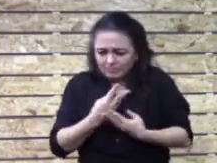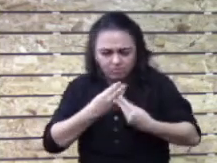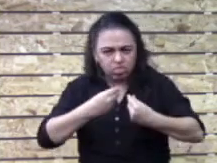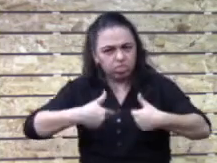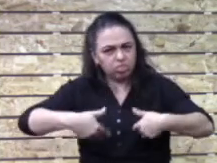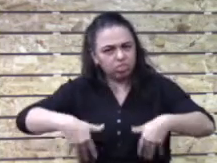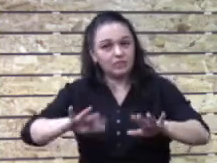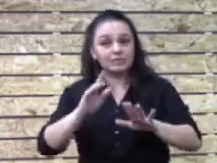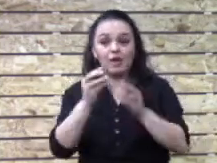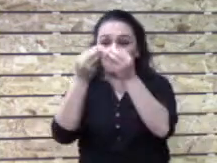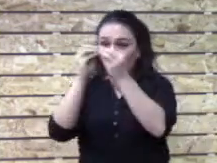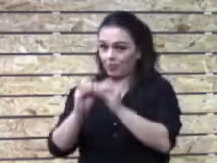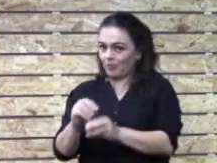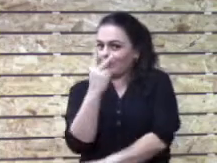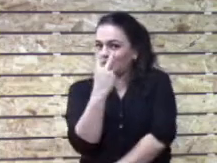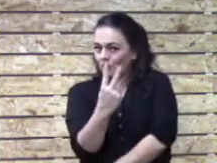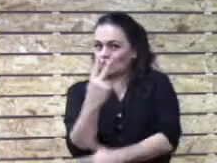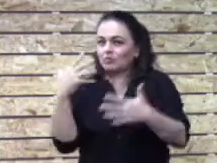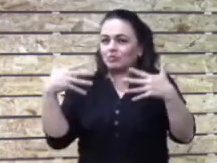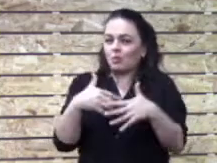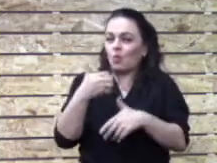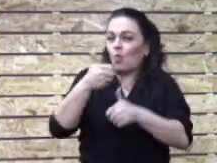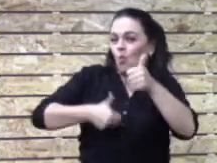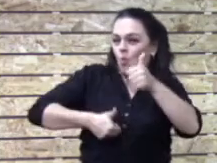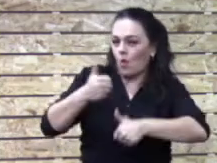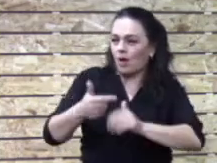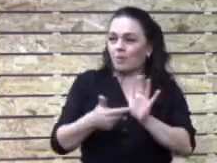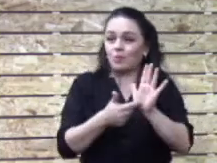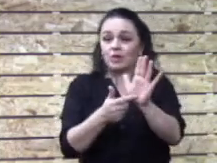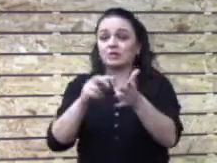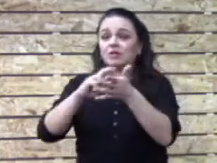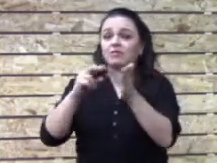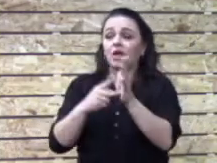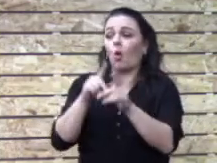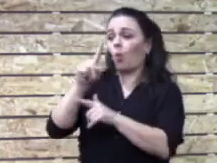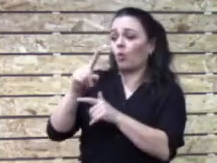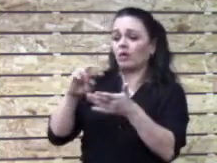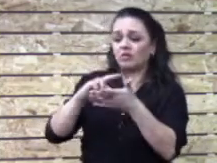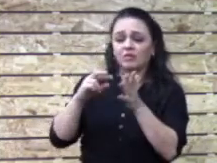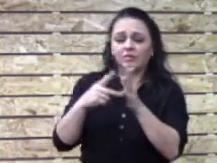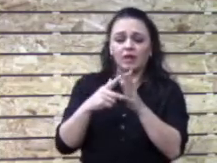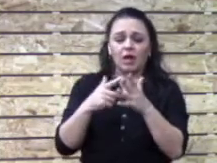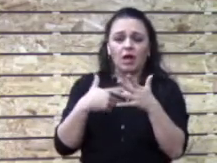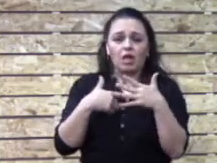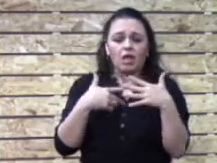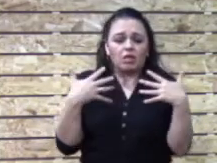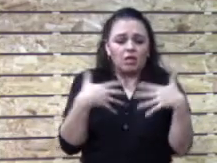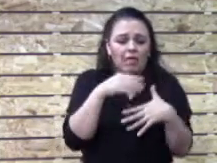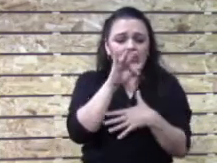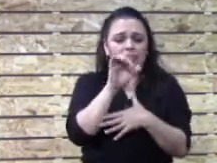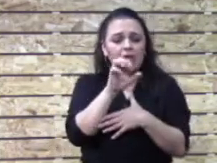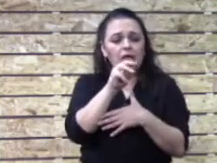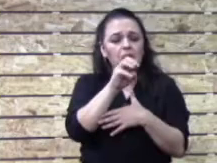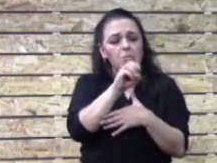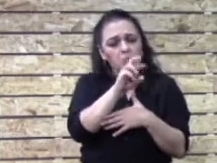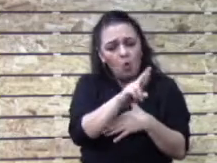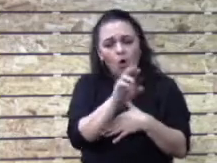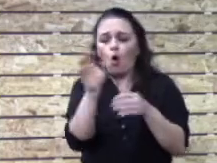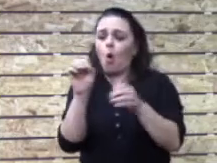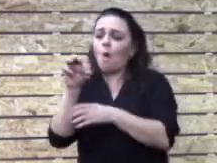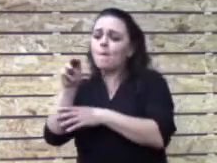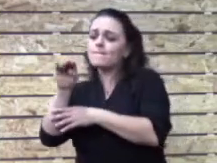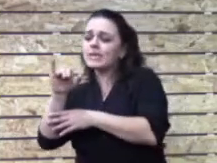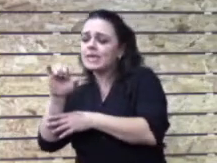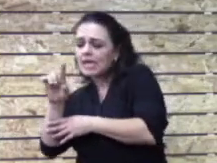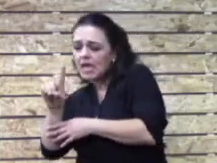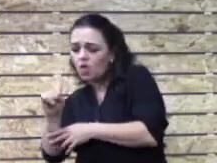dos formas diferentes de temor y no es correcto que usted diga que una cosa es temor y otra cosa es miedo. No, el Antiguo y el Nuevo Testamento usan la misma palabra